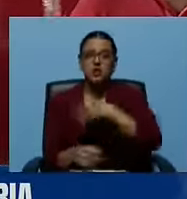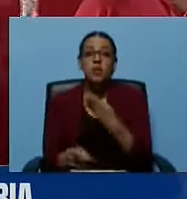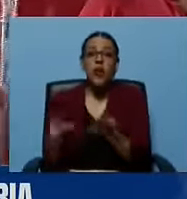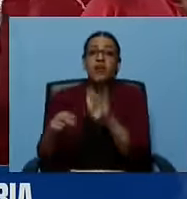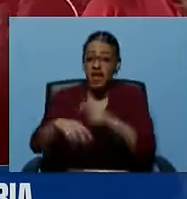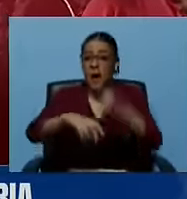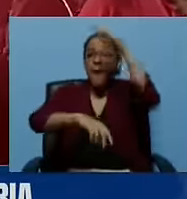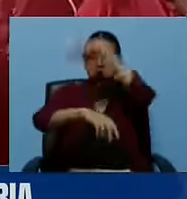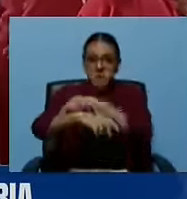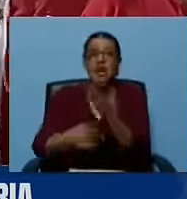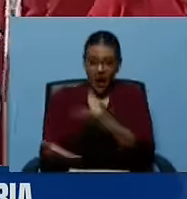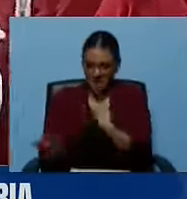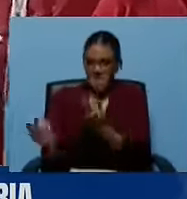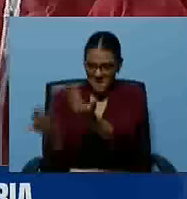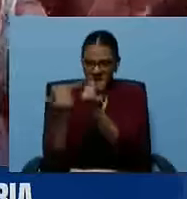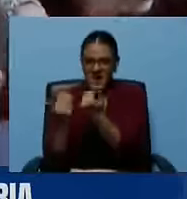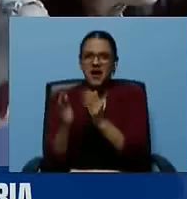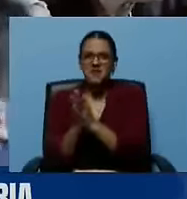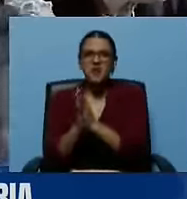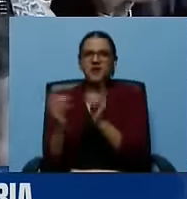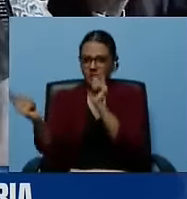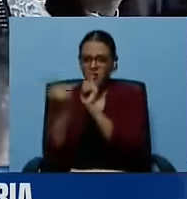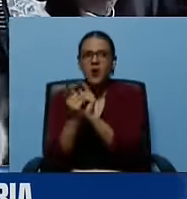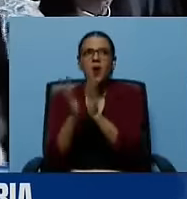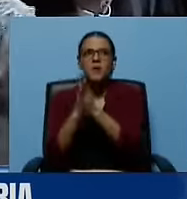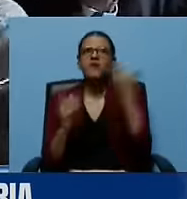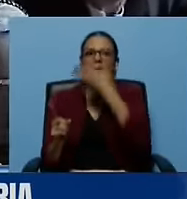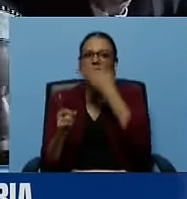ahí. Vamos a ver. Acércame esta carta.